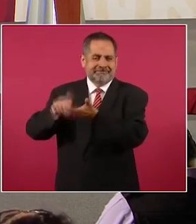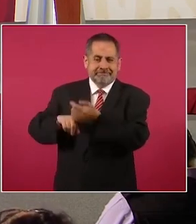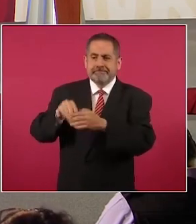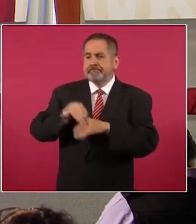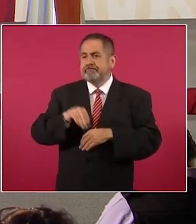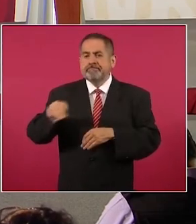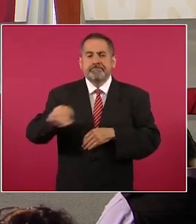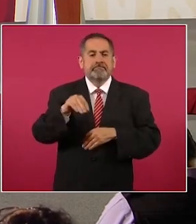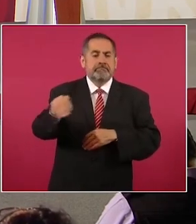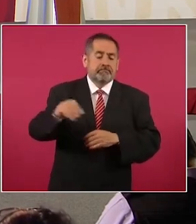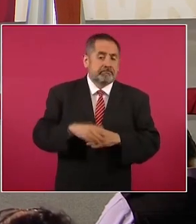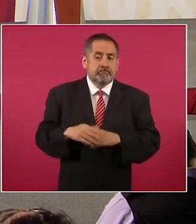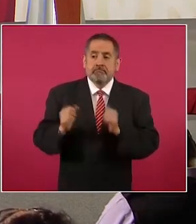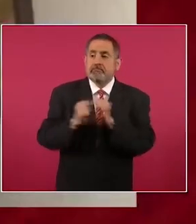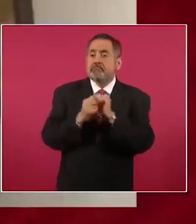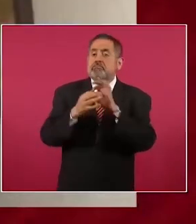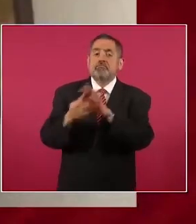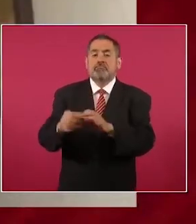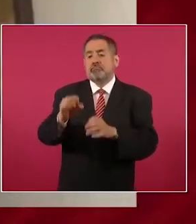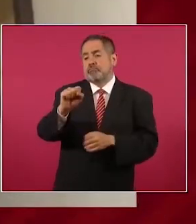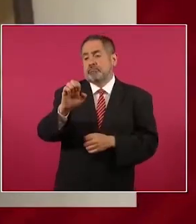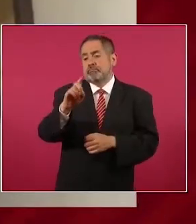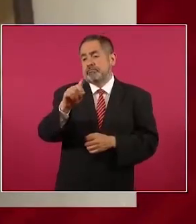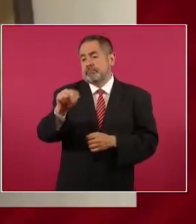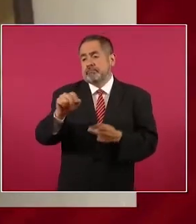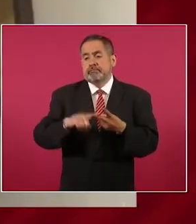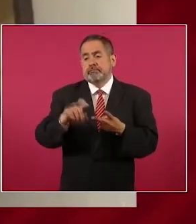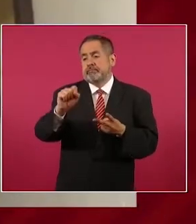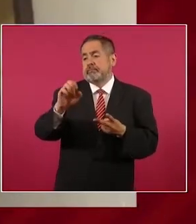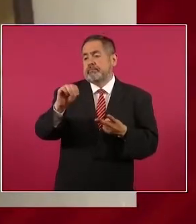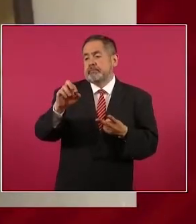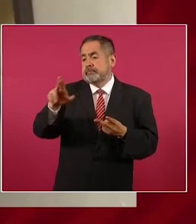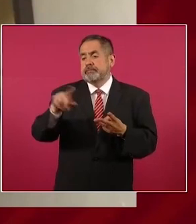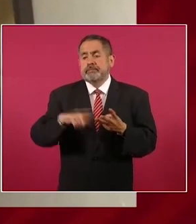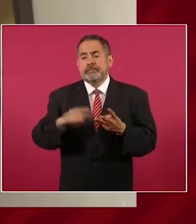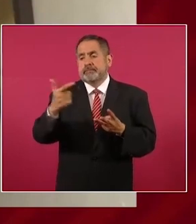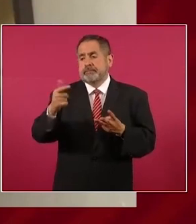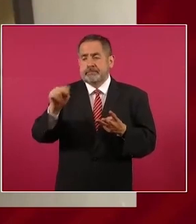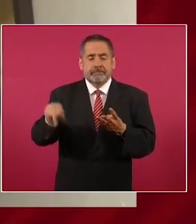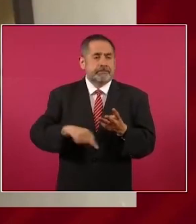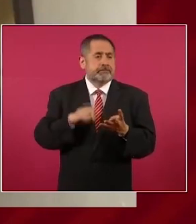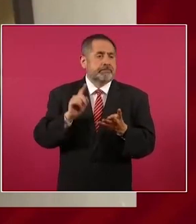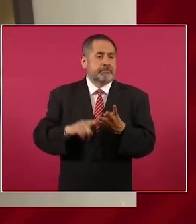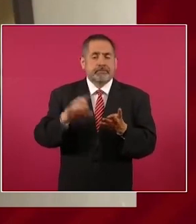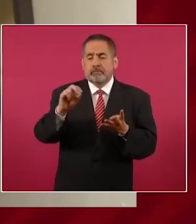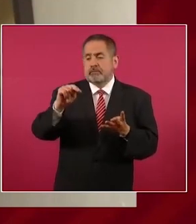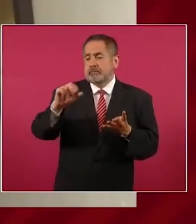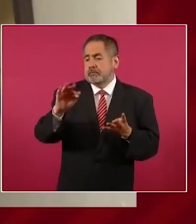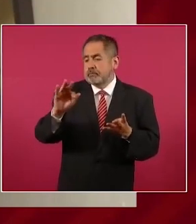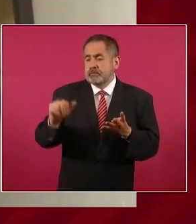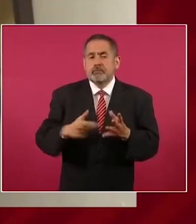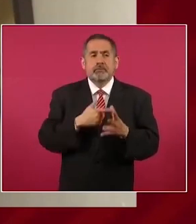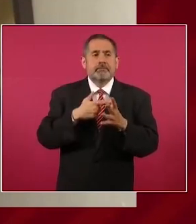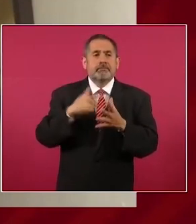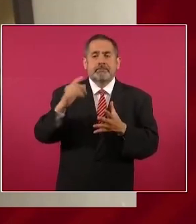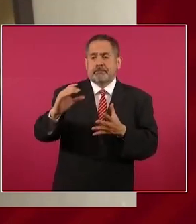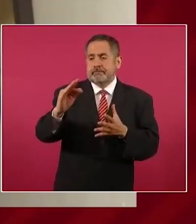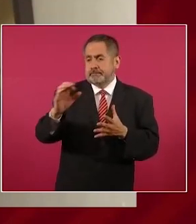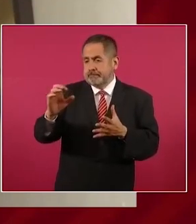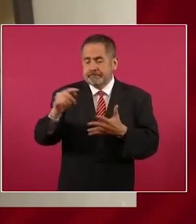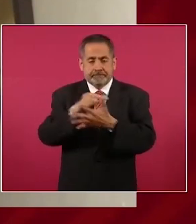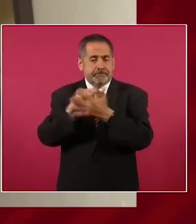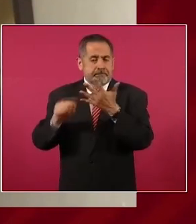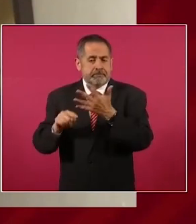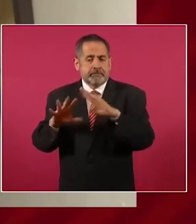muy coordinada con la Sedena, con la Marina, la Guardia Nacional, CFE, Conagua y la Secretaría de